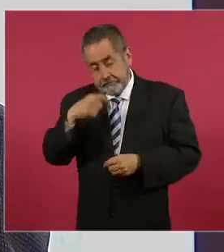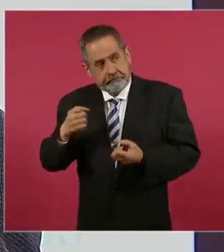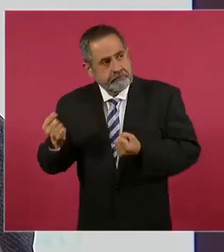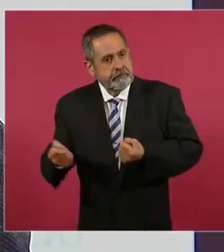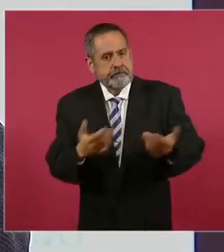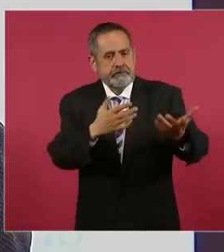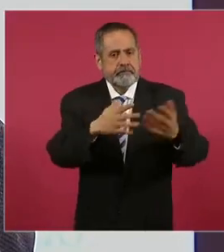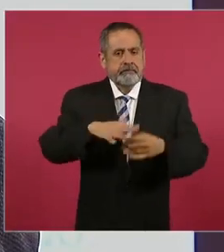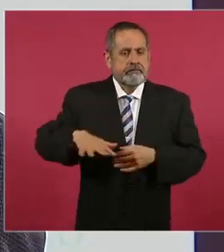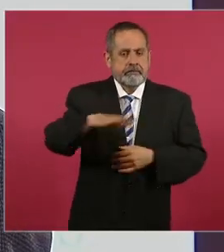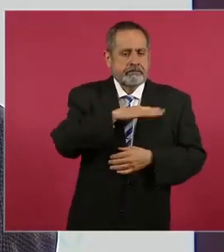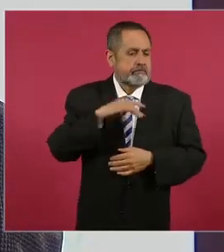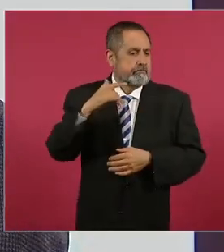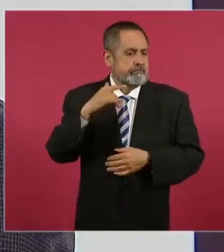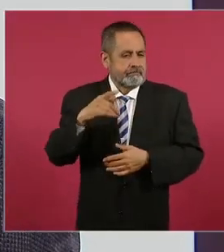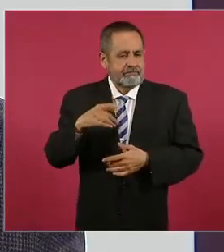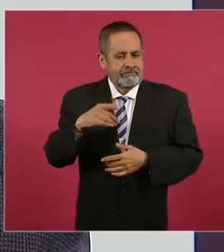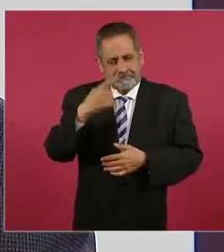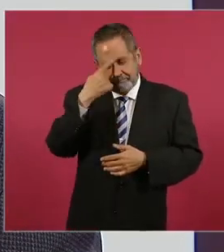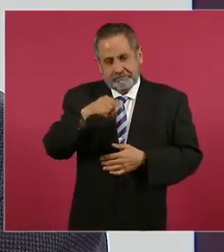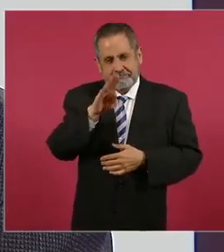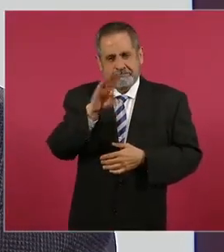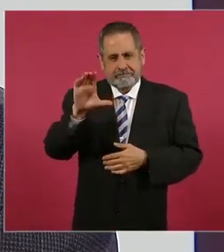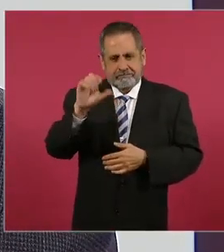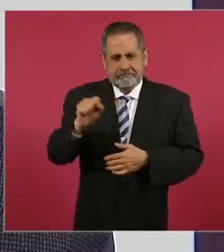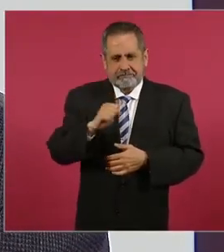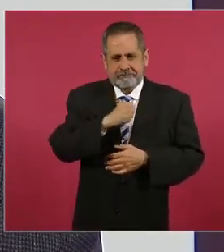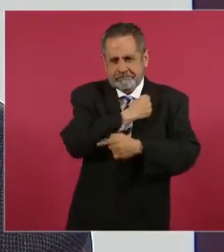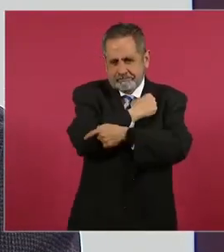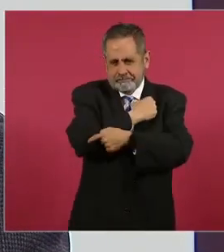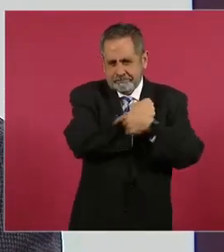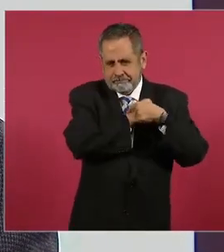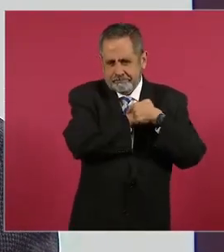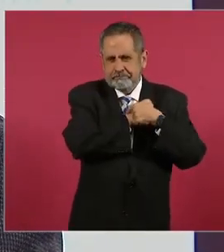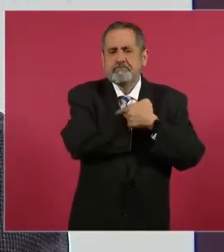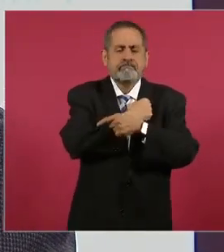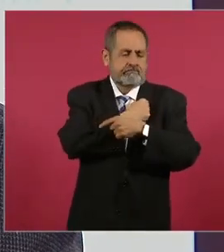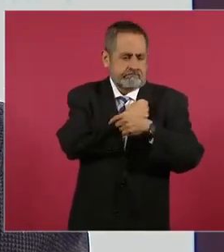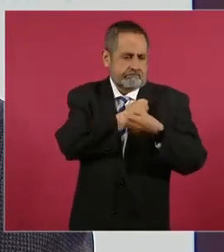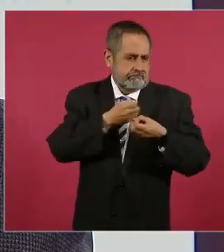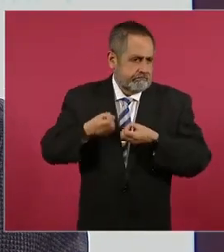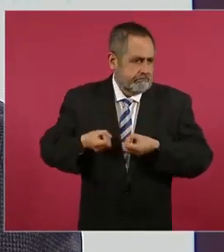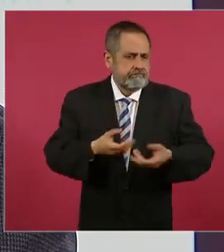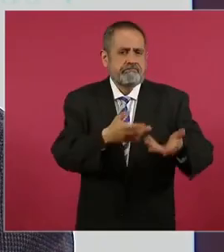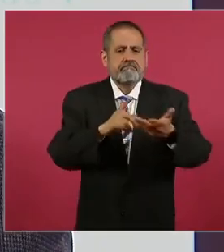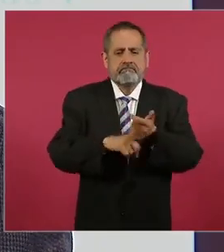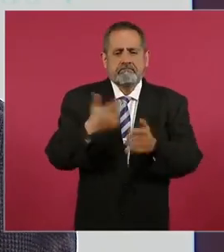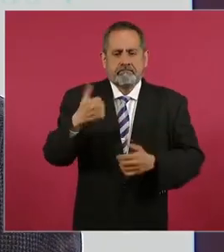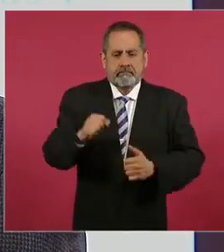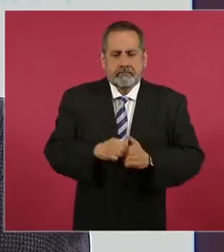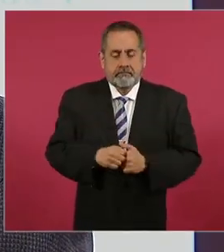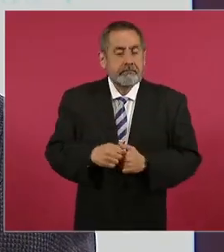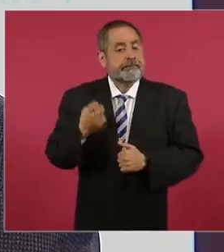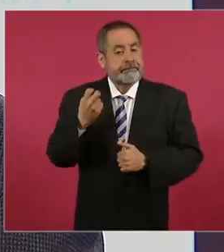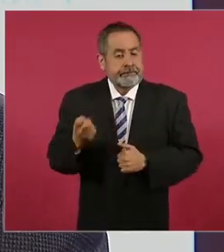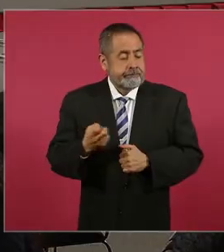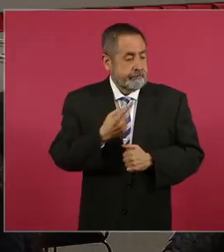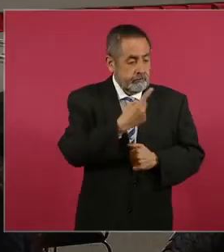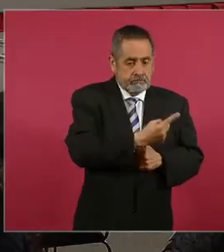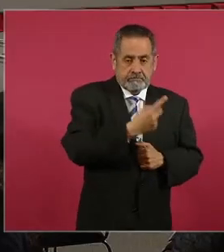Baja California. Este modelo de gestión de combustibles y las alianzas